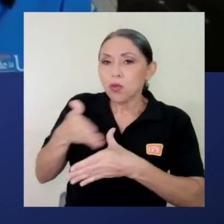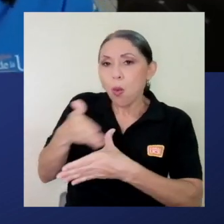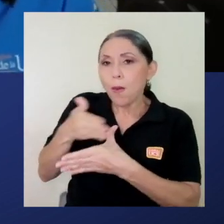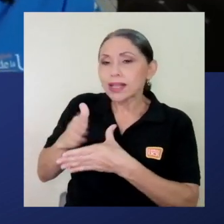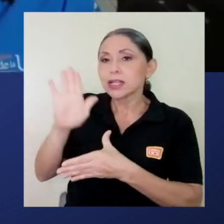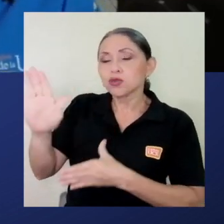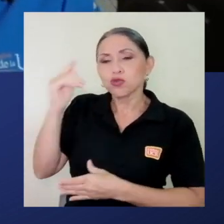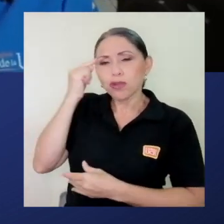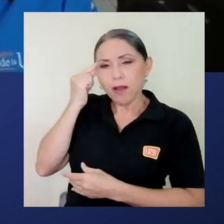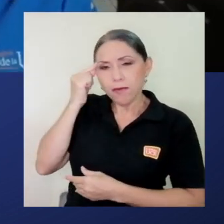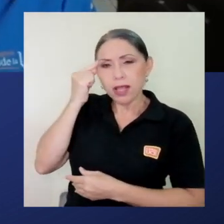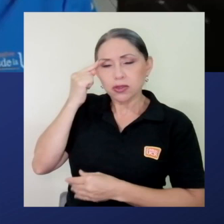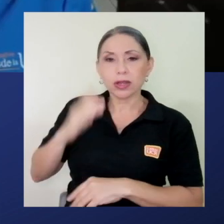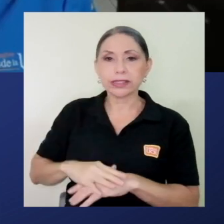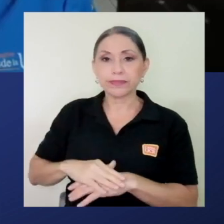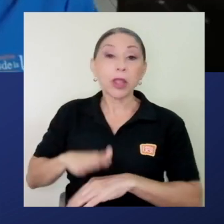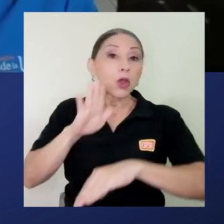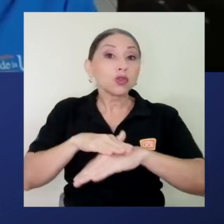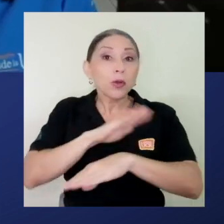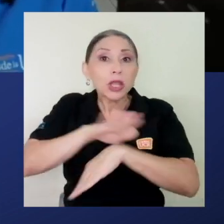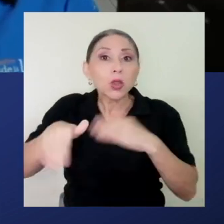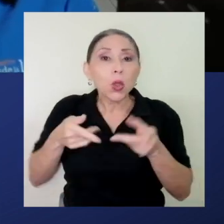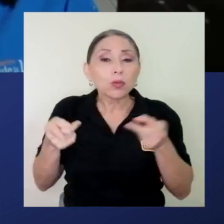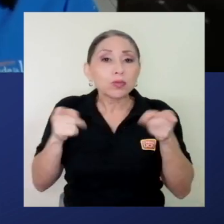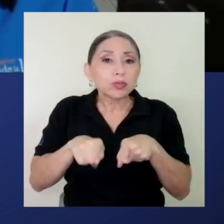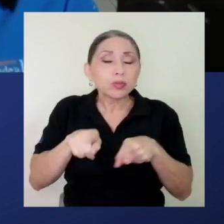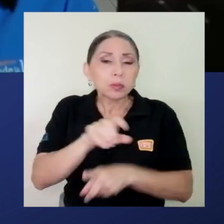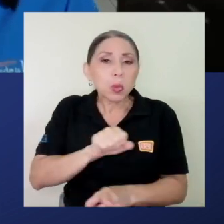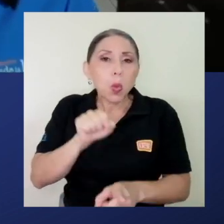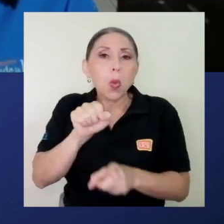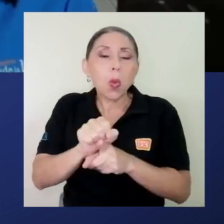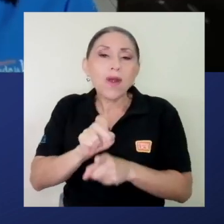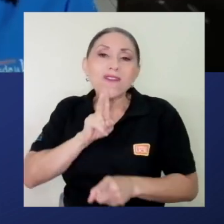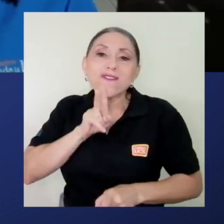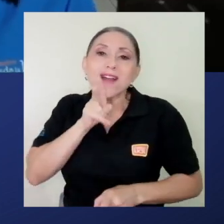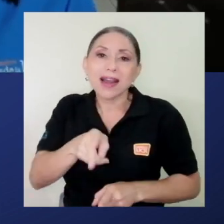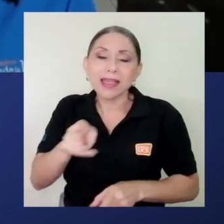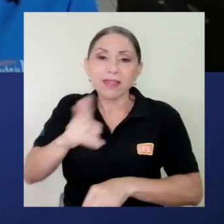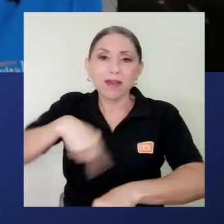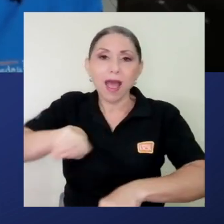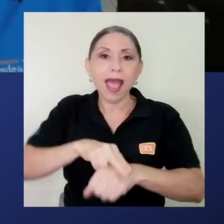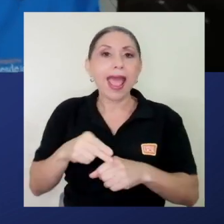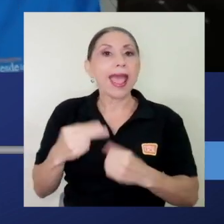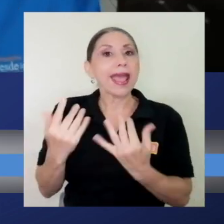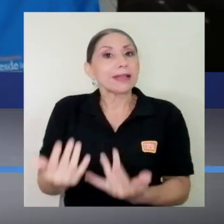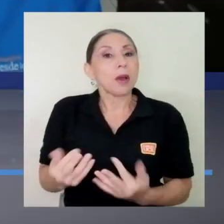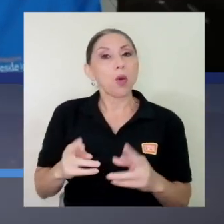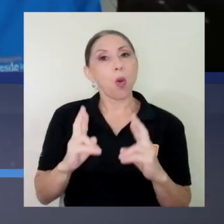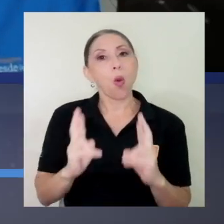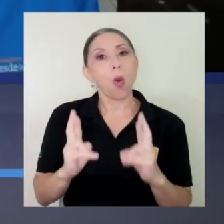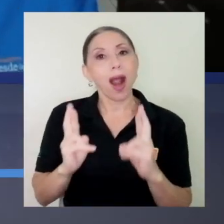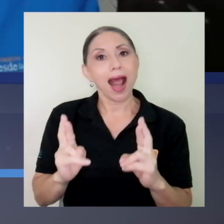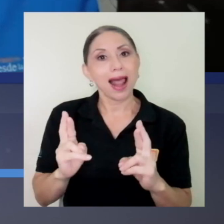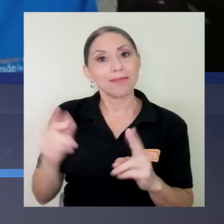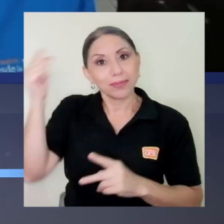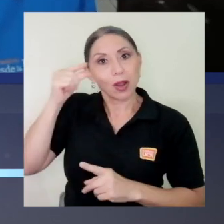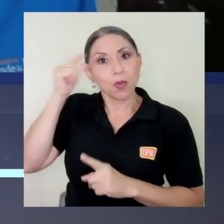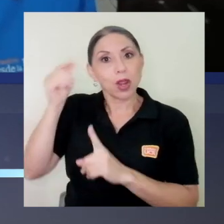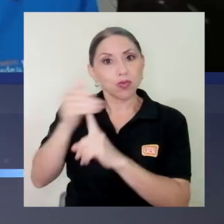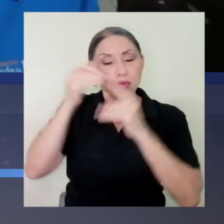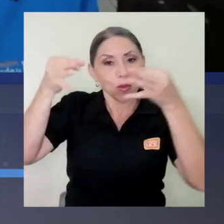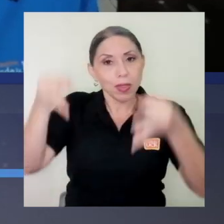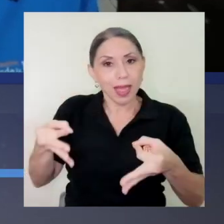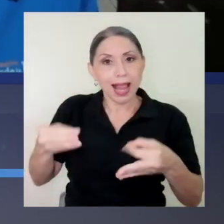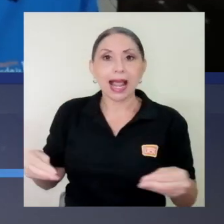reflexiones, pues en torno a todo este acontecimiento de la realidad nacional, ¿verdad? Esperamos que ojalá las decisiones que surjan desde el